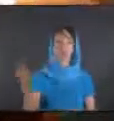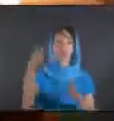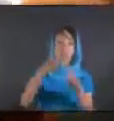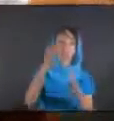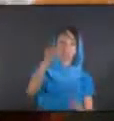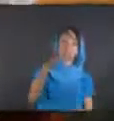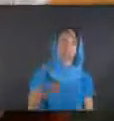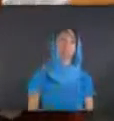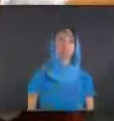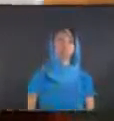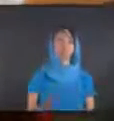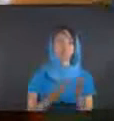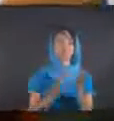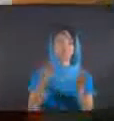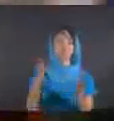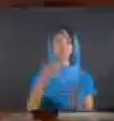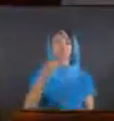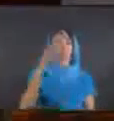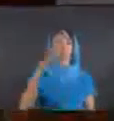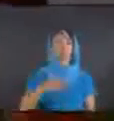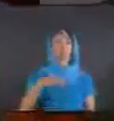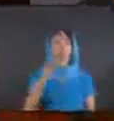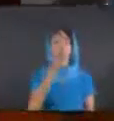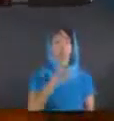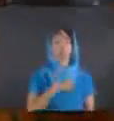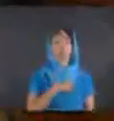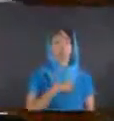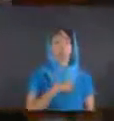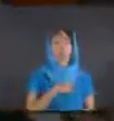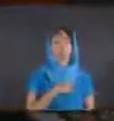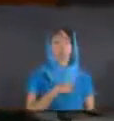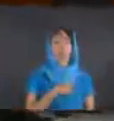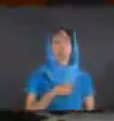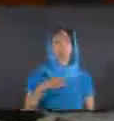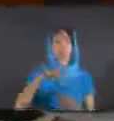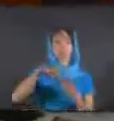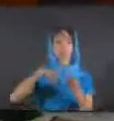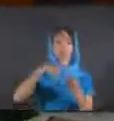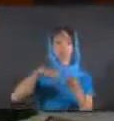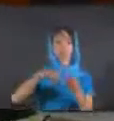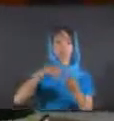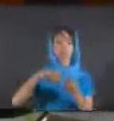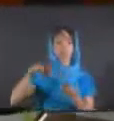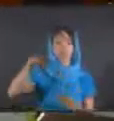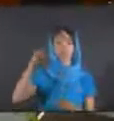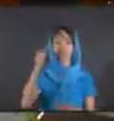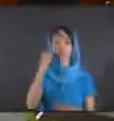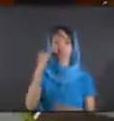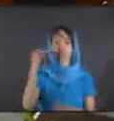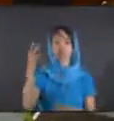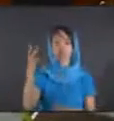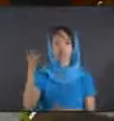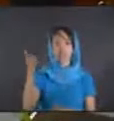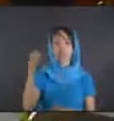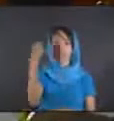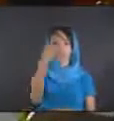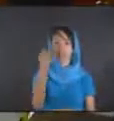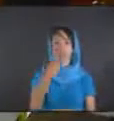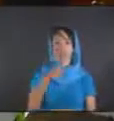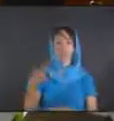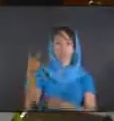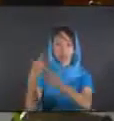hermano llamara a los hermanos que van a aceptar a Cristo, a los que van a pedir cobertura, a los niños que van a ser